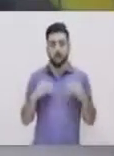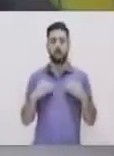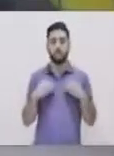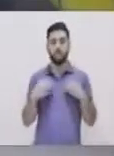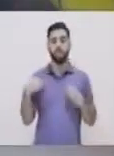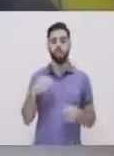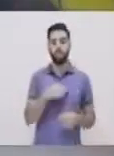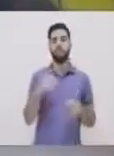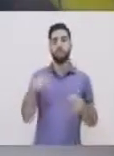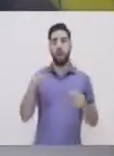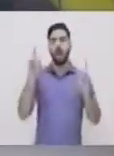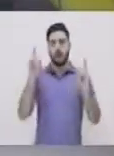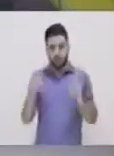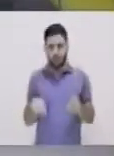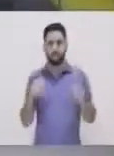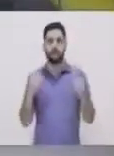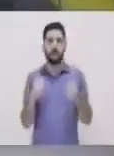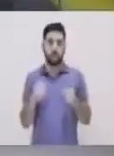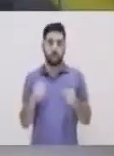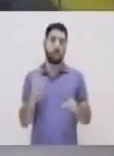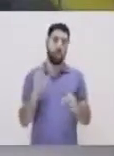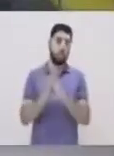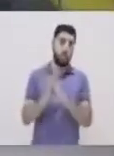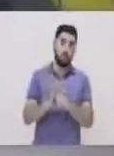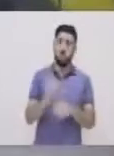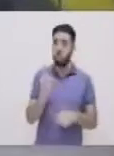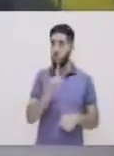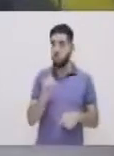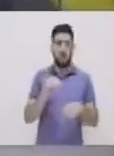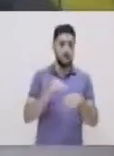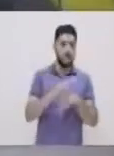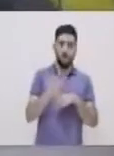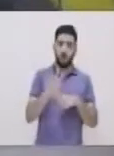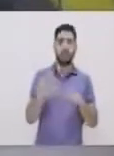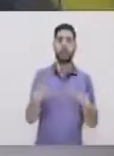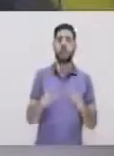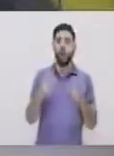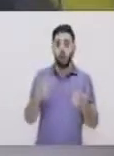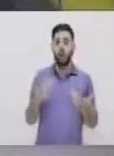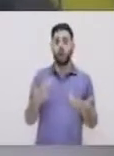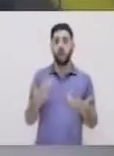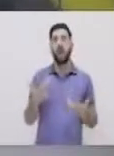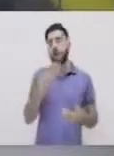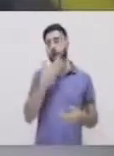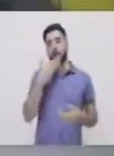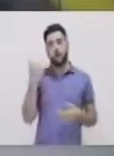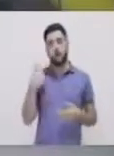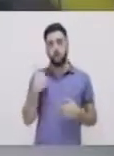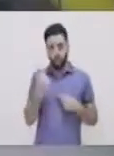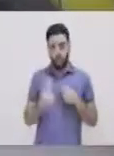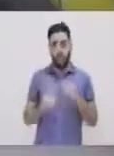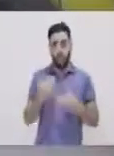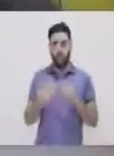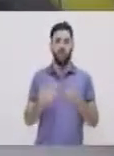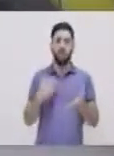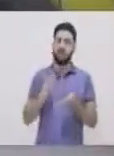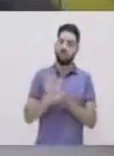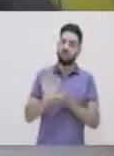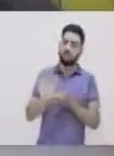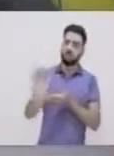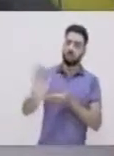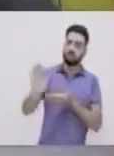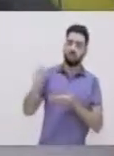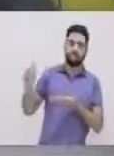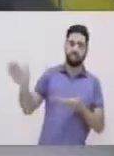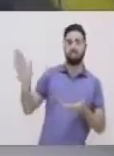aceptar lo que en realidad nos va a servir, ¿verdad? Porque pues si va a influir de manera negativa en nuestras vidas, pues lo mejor es ir desechando todo